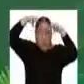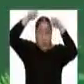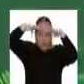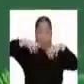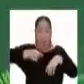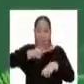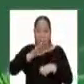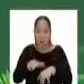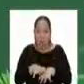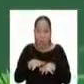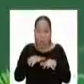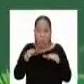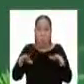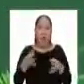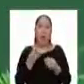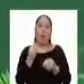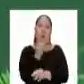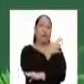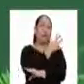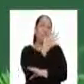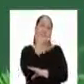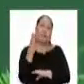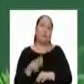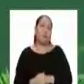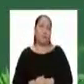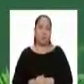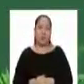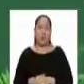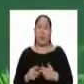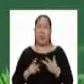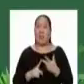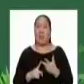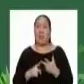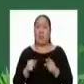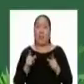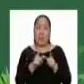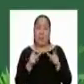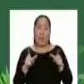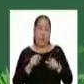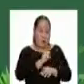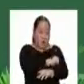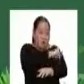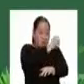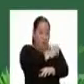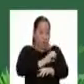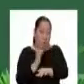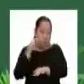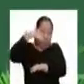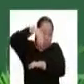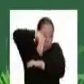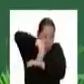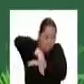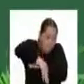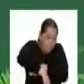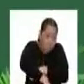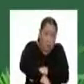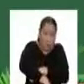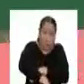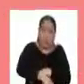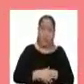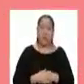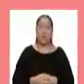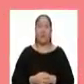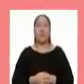porque hay mucha vegetación. Y tercero, porque tiene zonas montañosas, con pendientes bastante